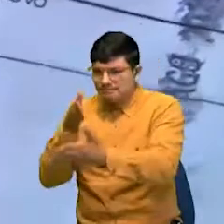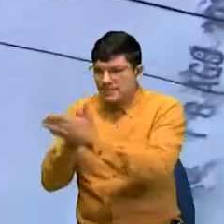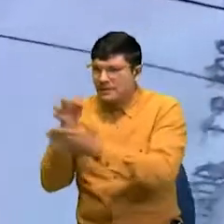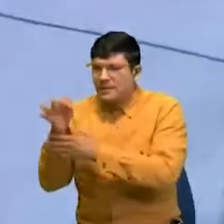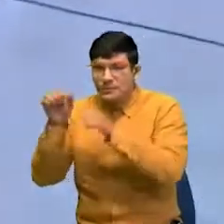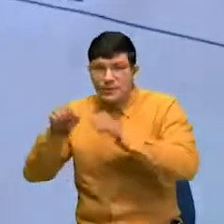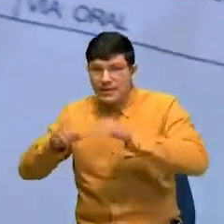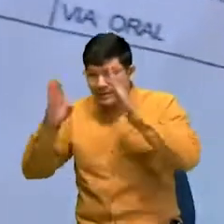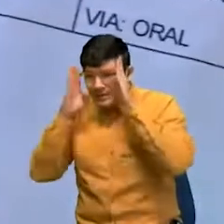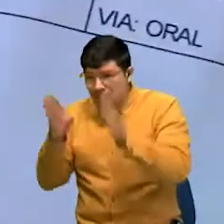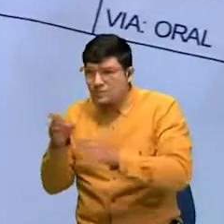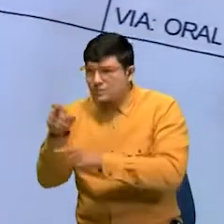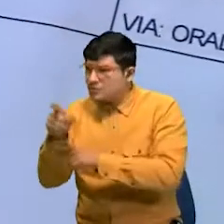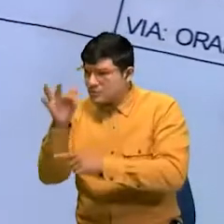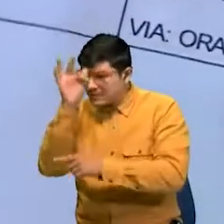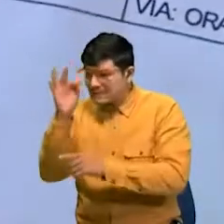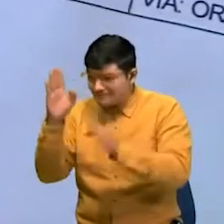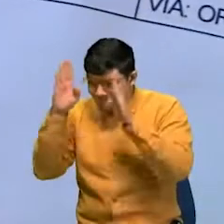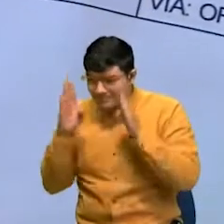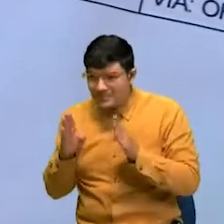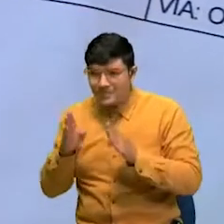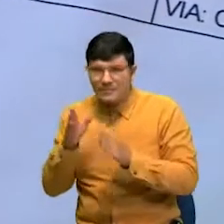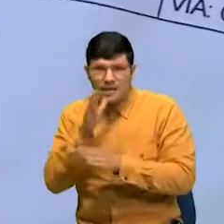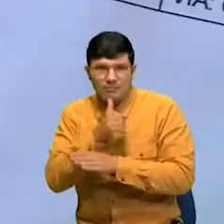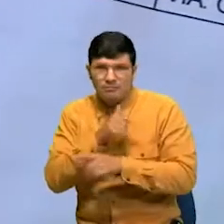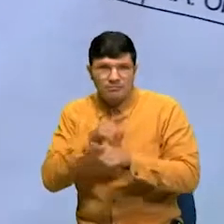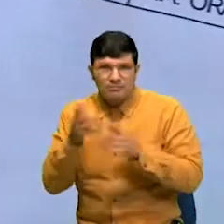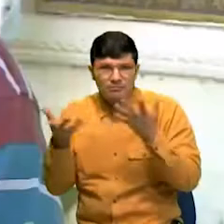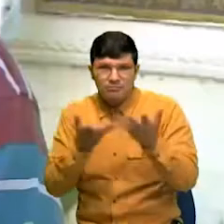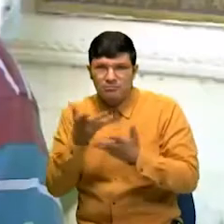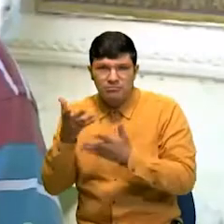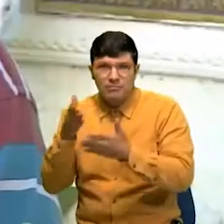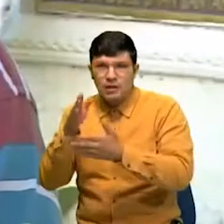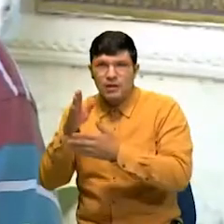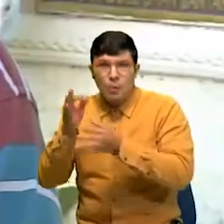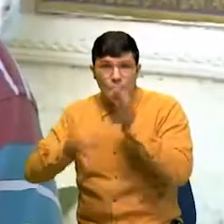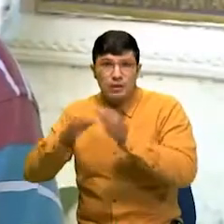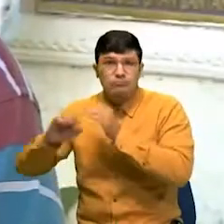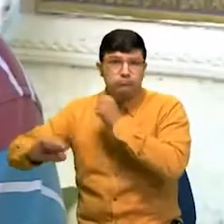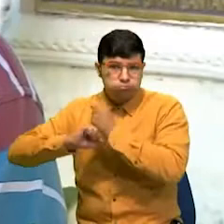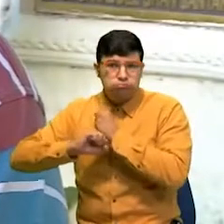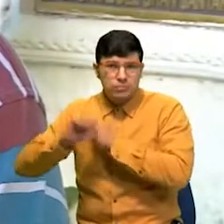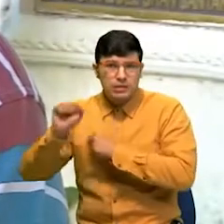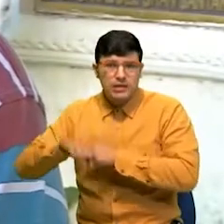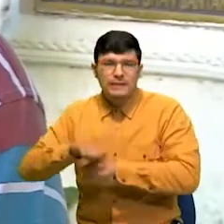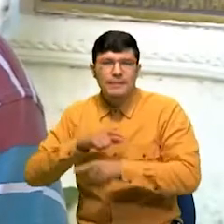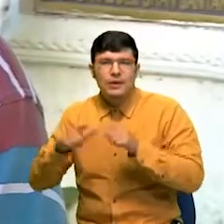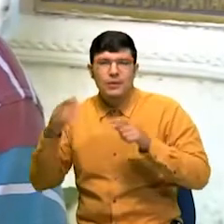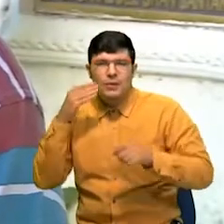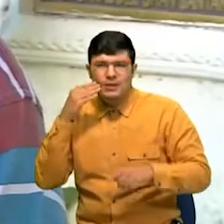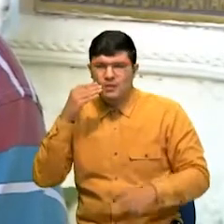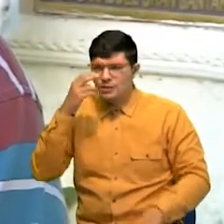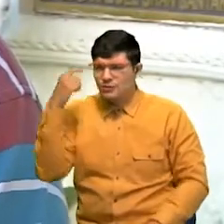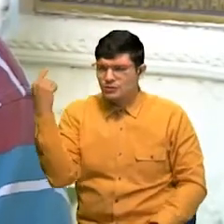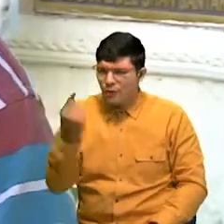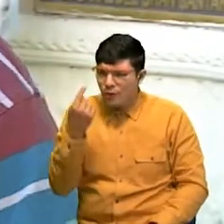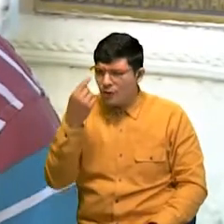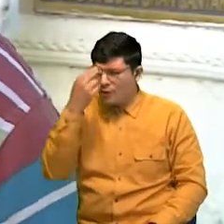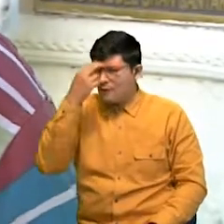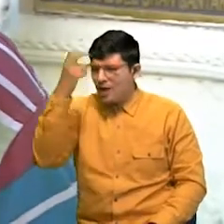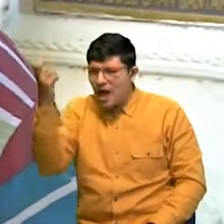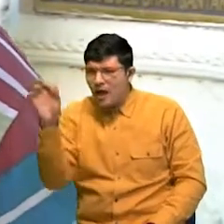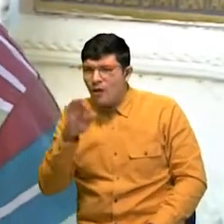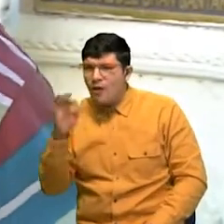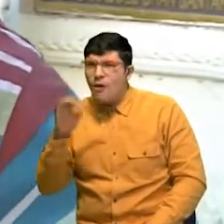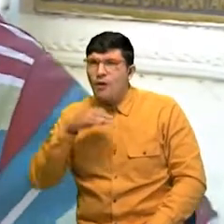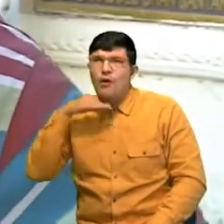resultó en vano eso no nos donde paran bola eso solamente cuando uno se pone mal genio que está hablando